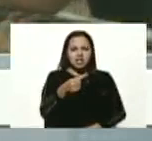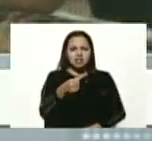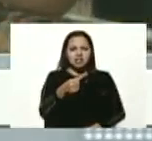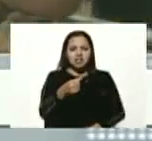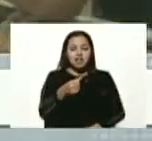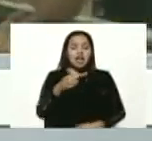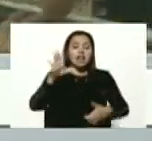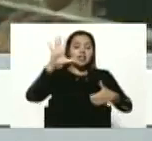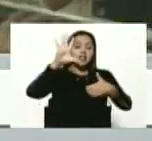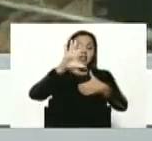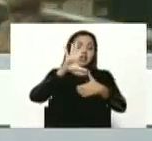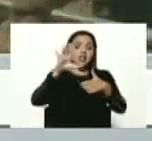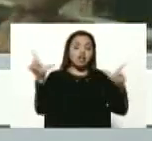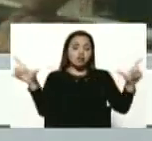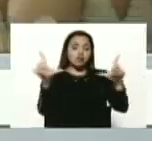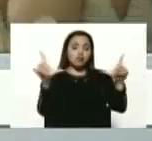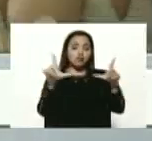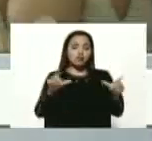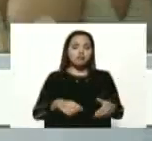Telesur.